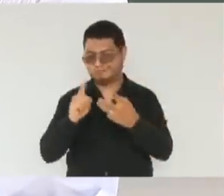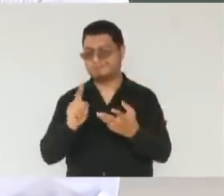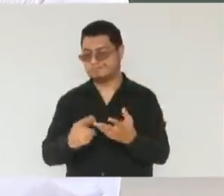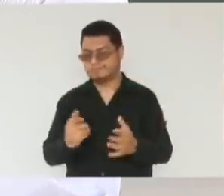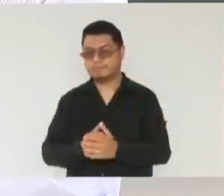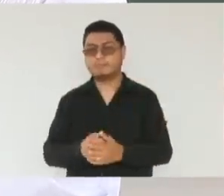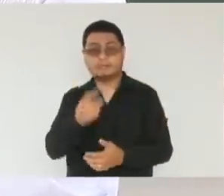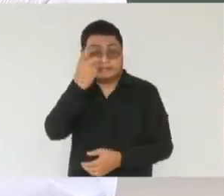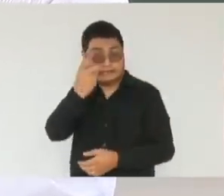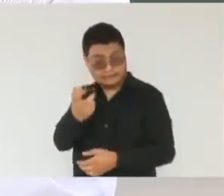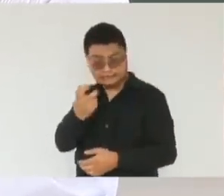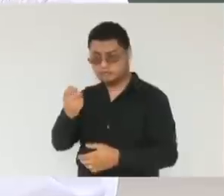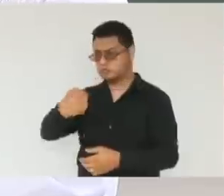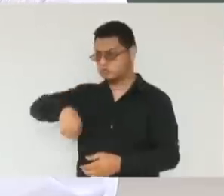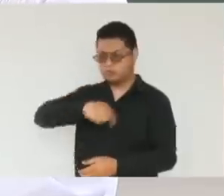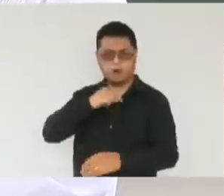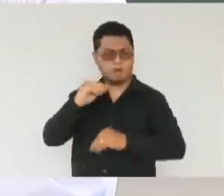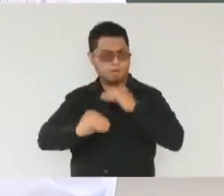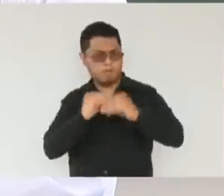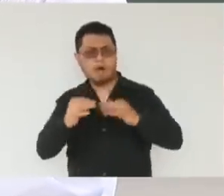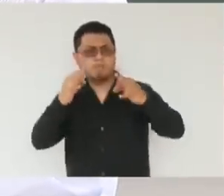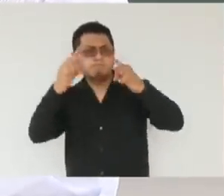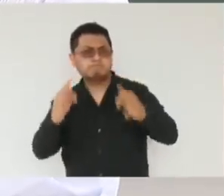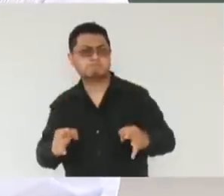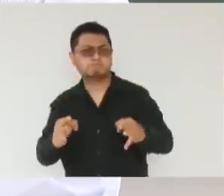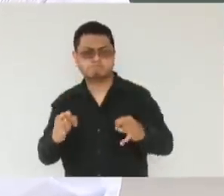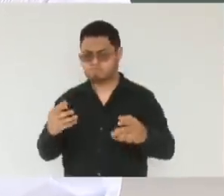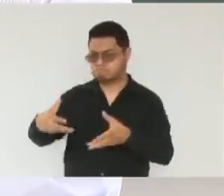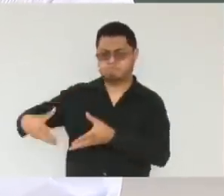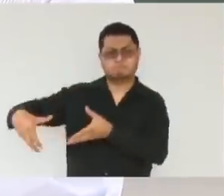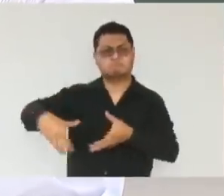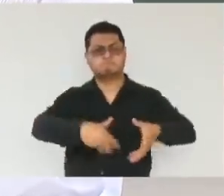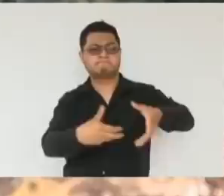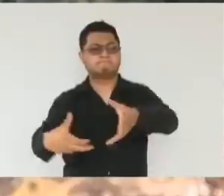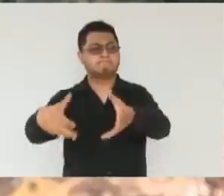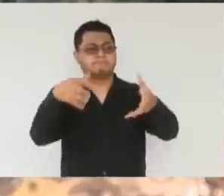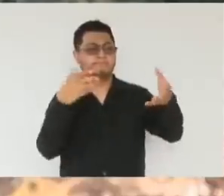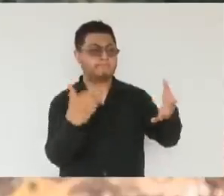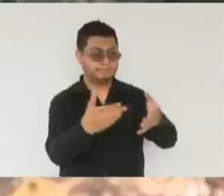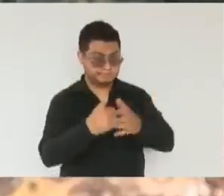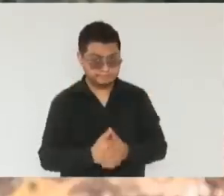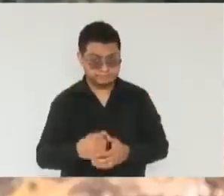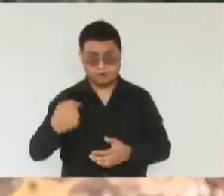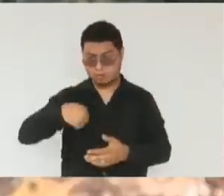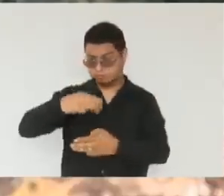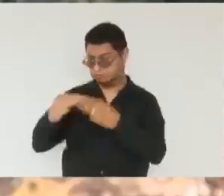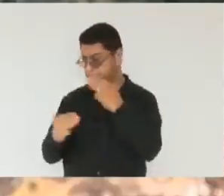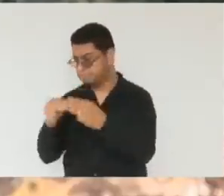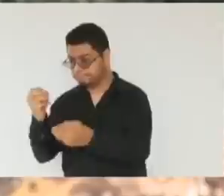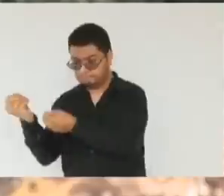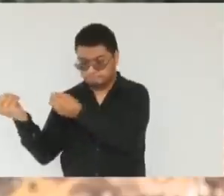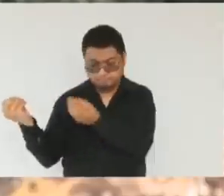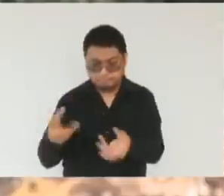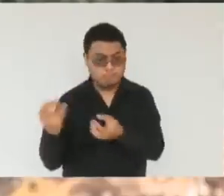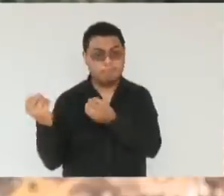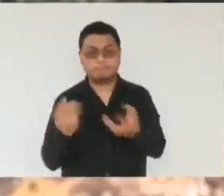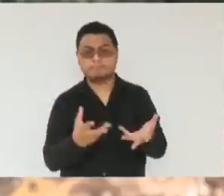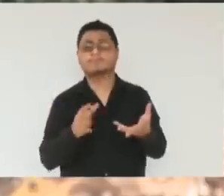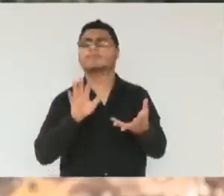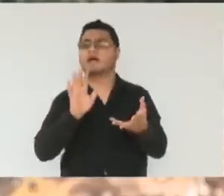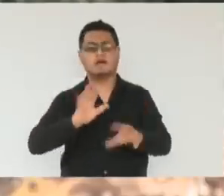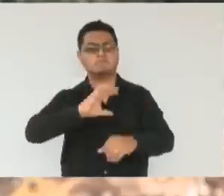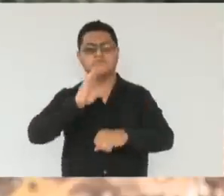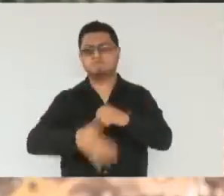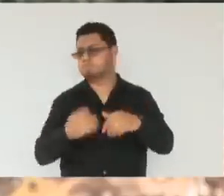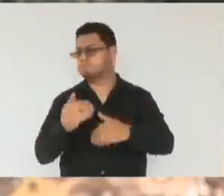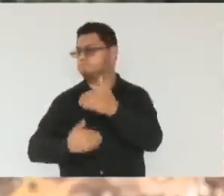no tiene cortes y terraplenes, prácticamente en su totalidad circula sobre terraplén, con lo cual todo el material es de aportación a través de bancos. Terminada o